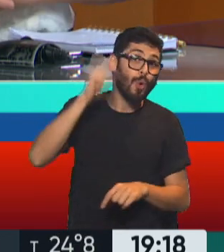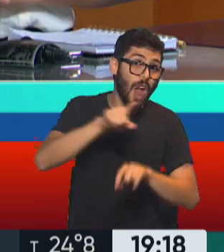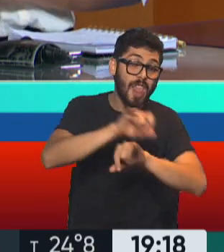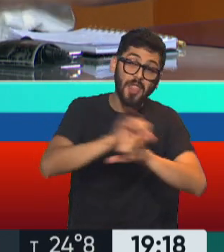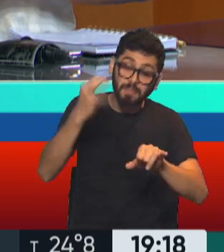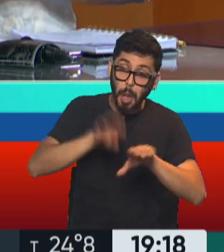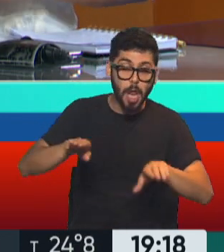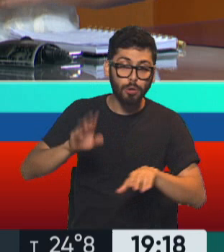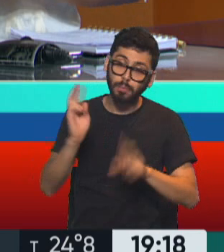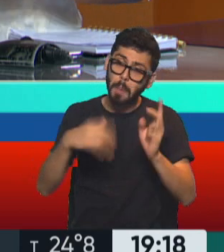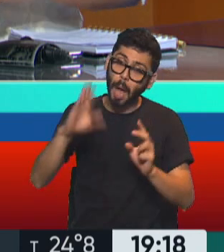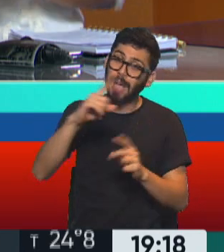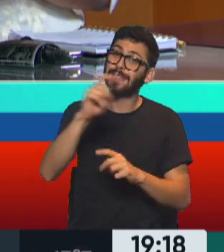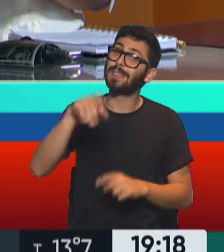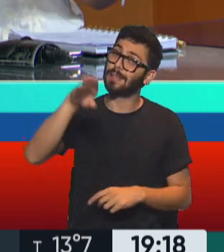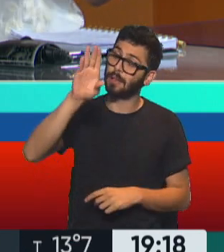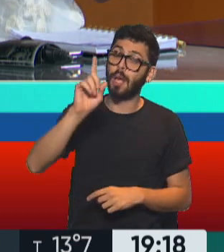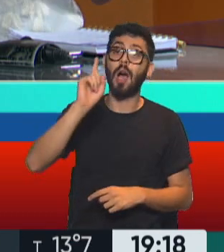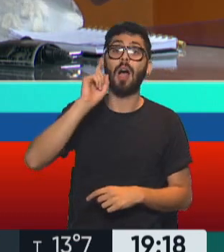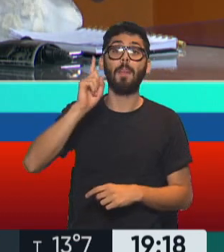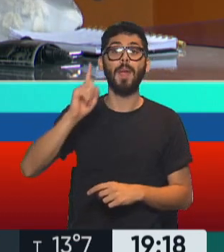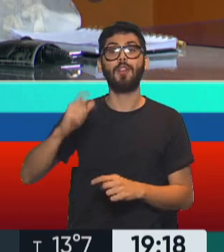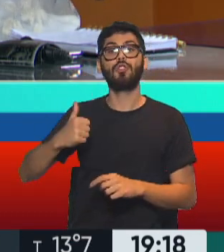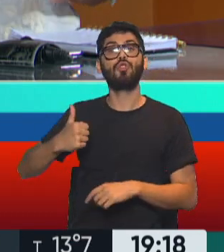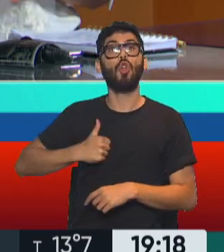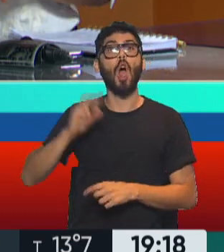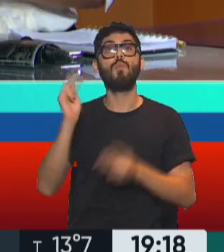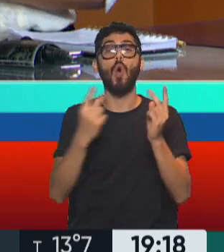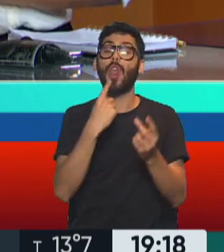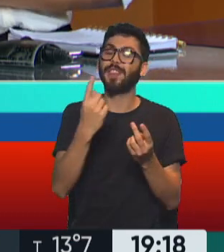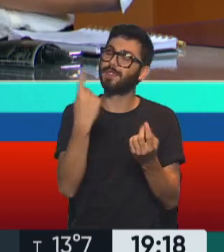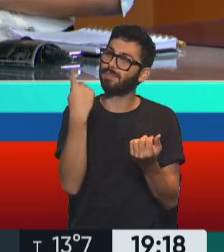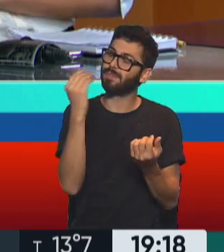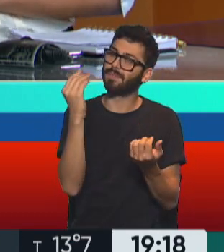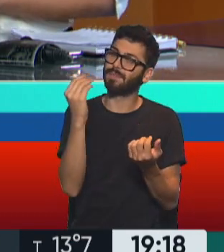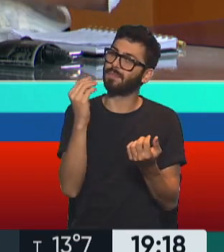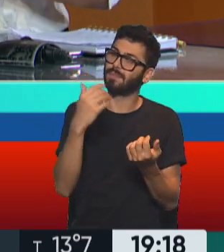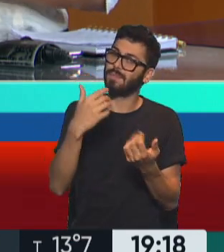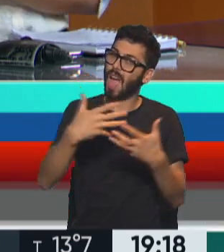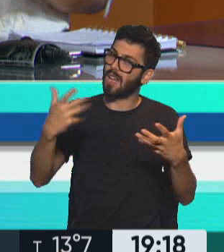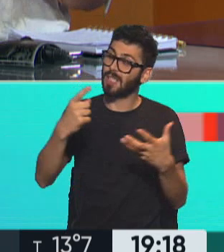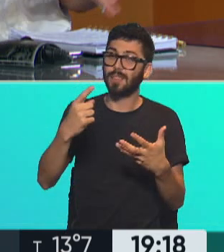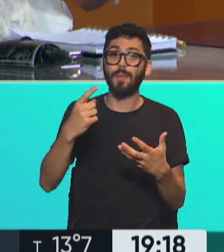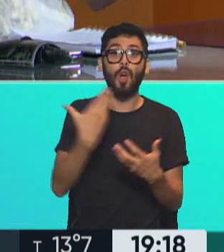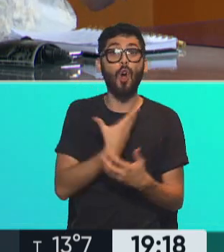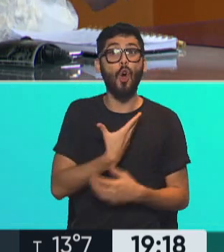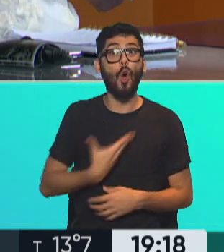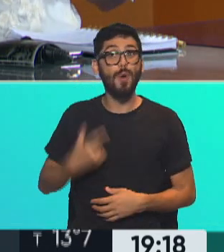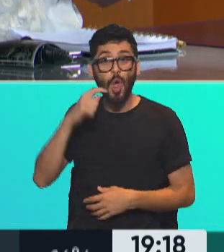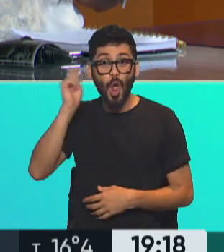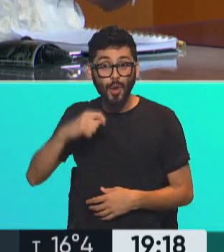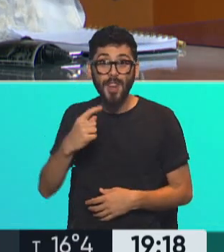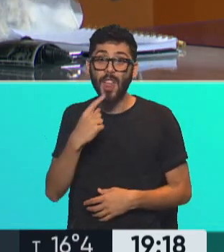de los soldados muertos, también los números difieren muchísimo. El gobierno ucraniano sostiene que asesinaron ya a más